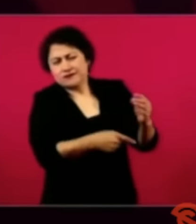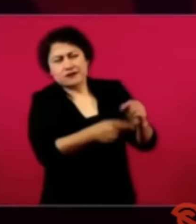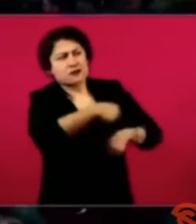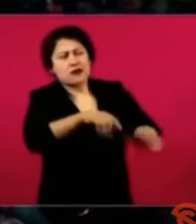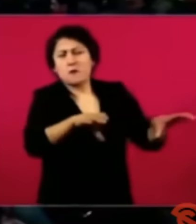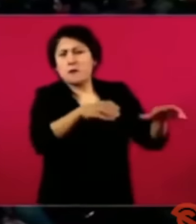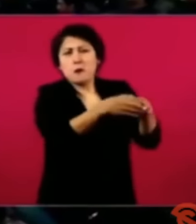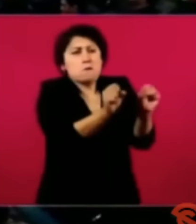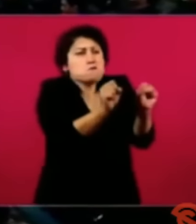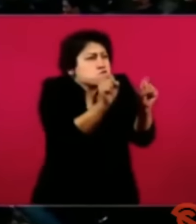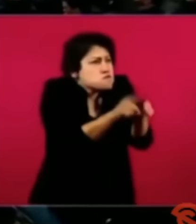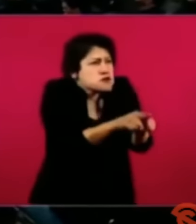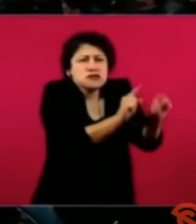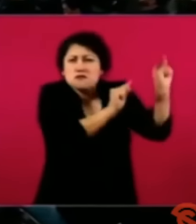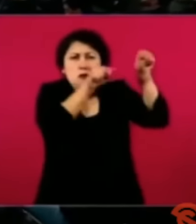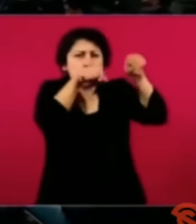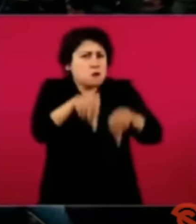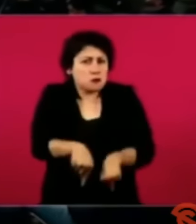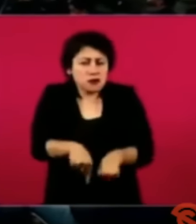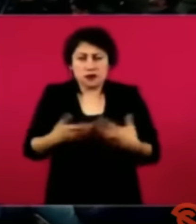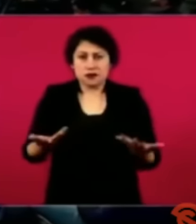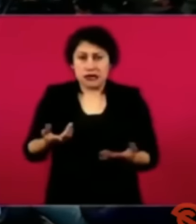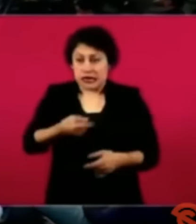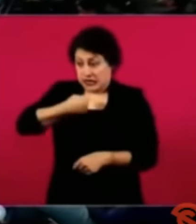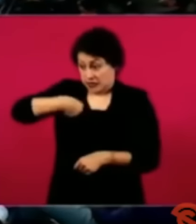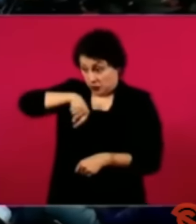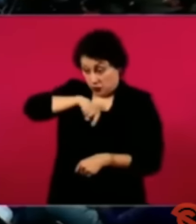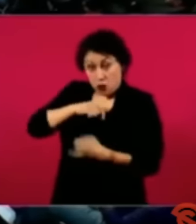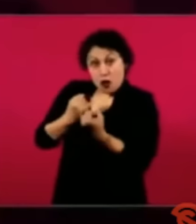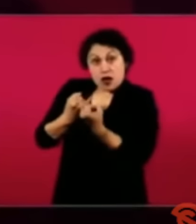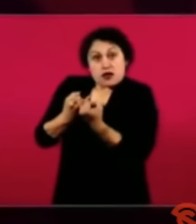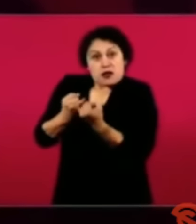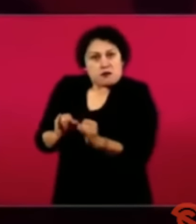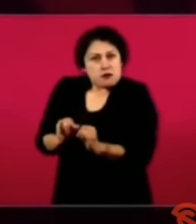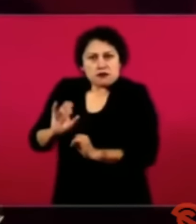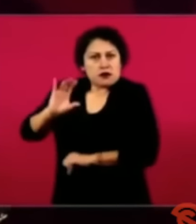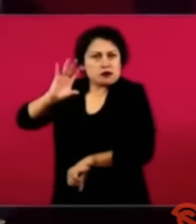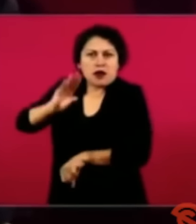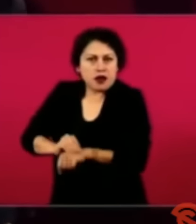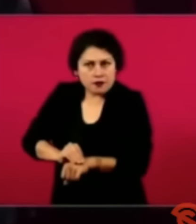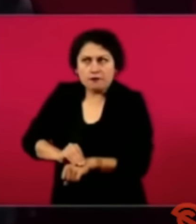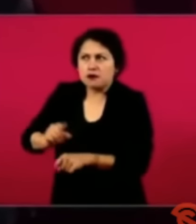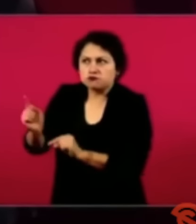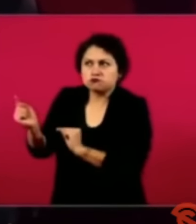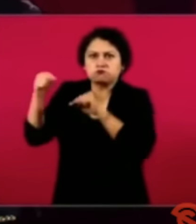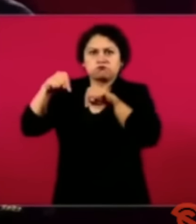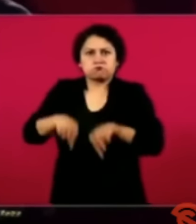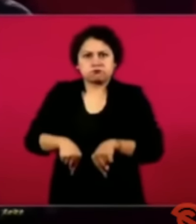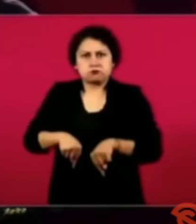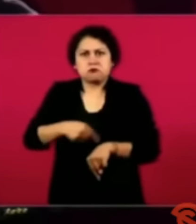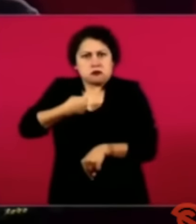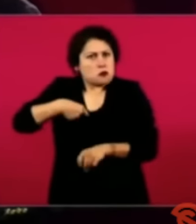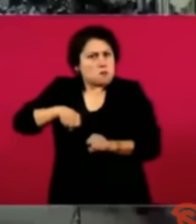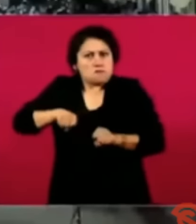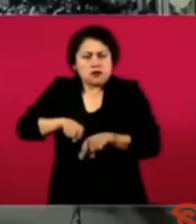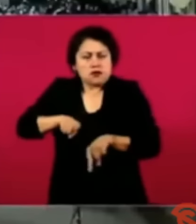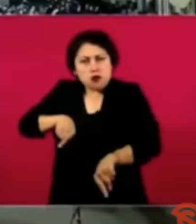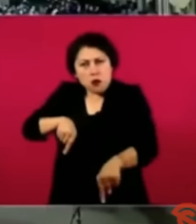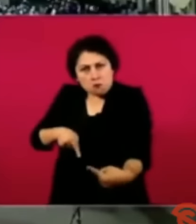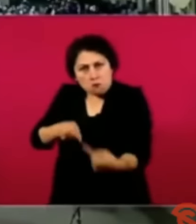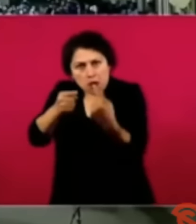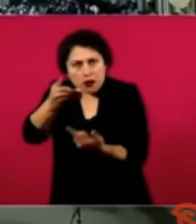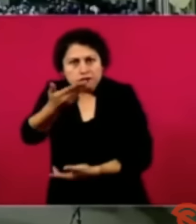A nosotros mismos nos ha permitido este ejercicio diferir con el presidente. Muchos no estamos de